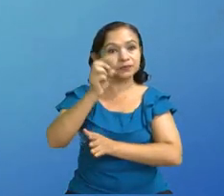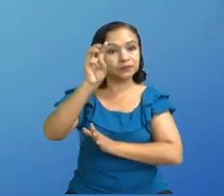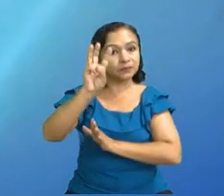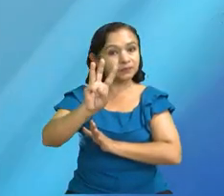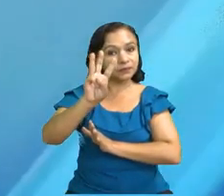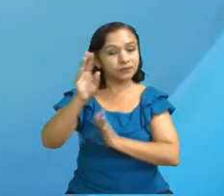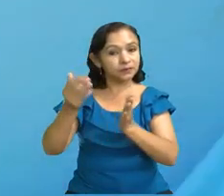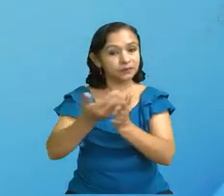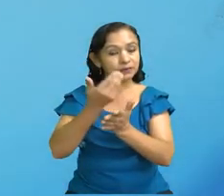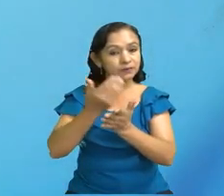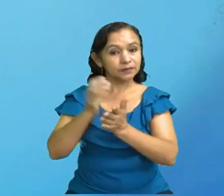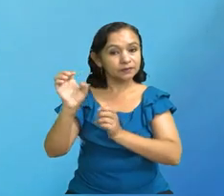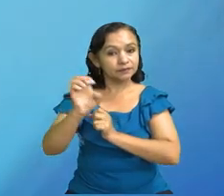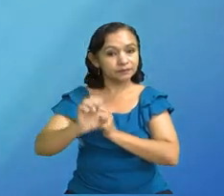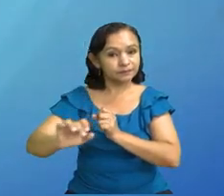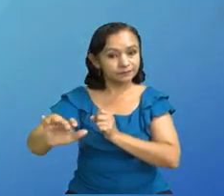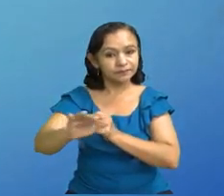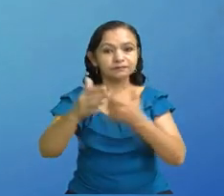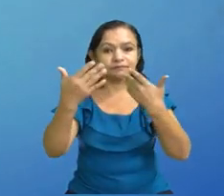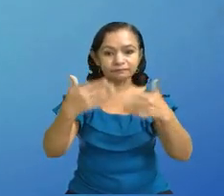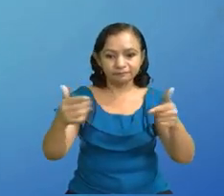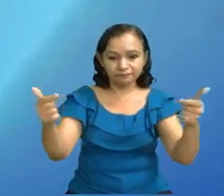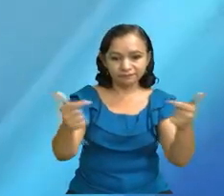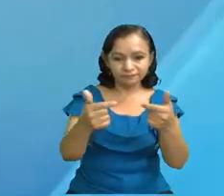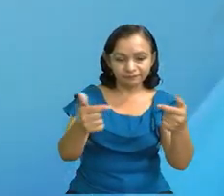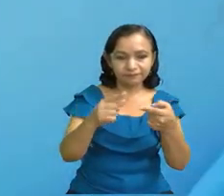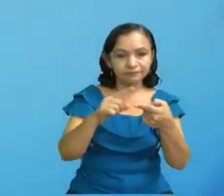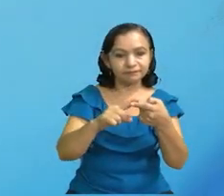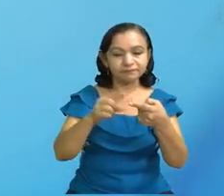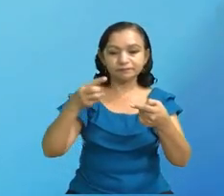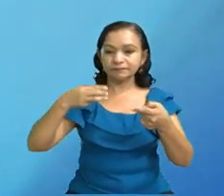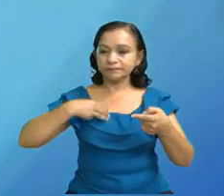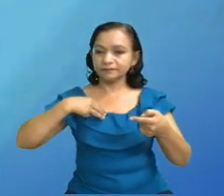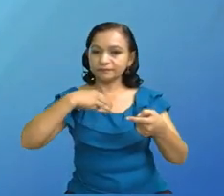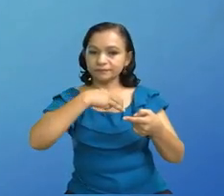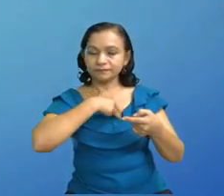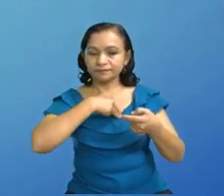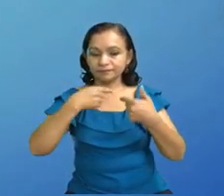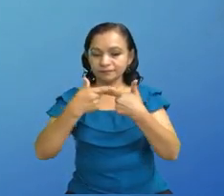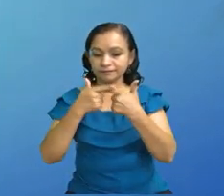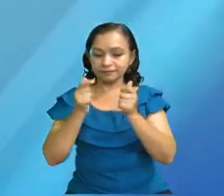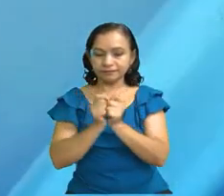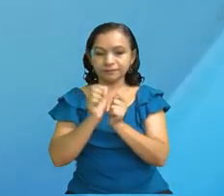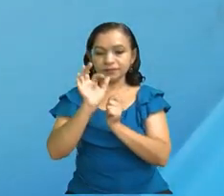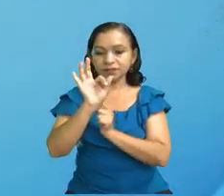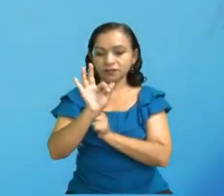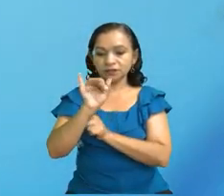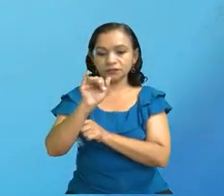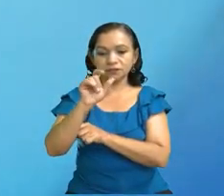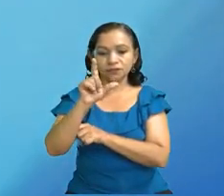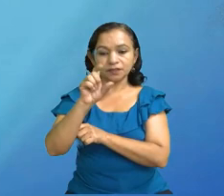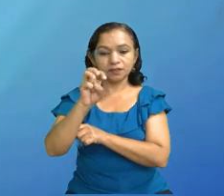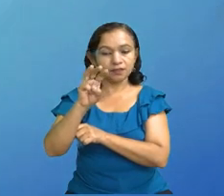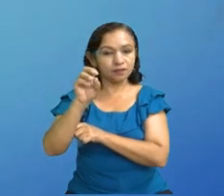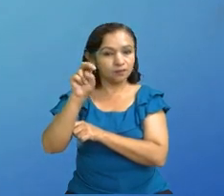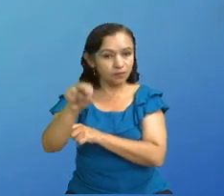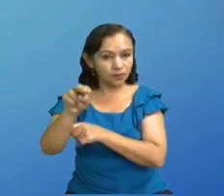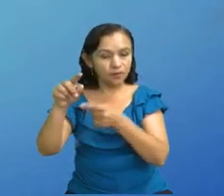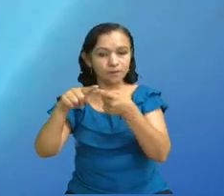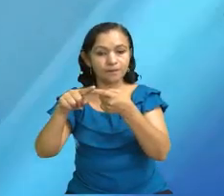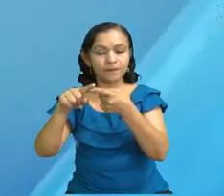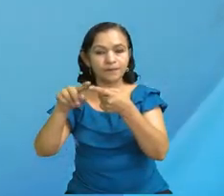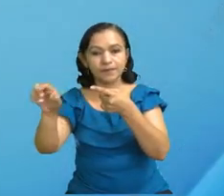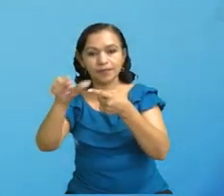En tres insurrecciones estuvo en Estelí como miembro de la columna Filemón Rivera, junto al